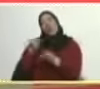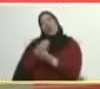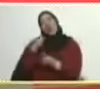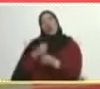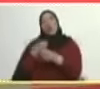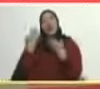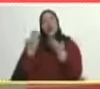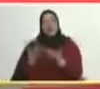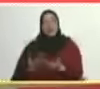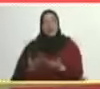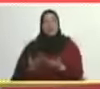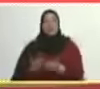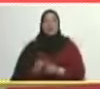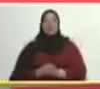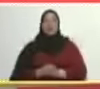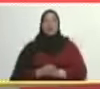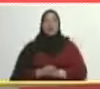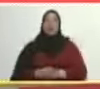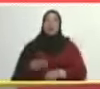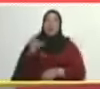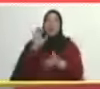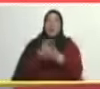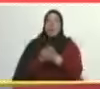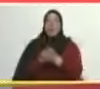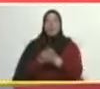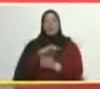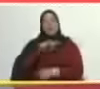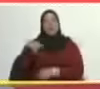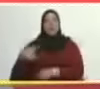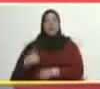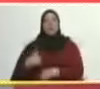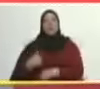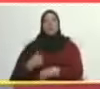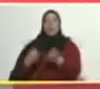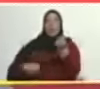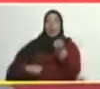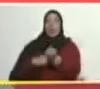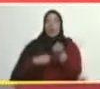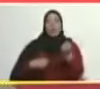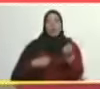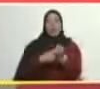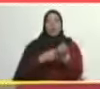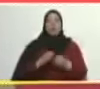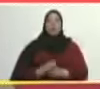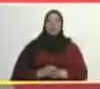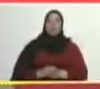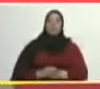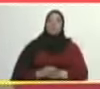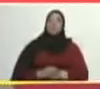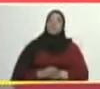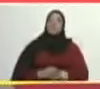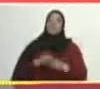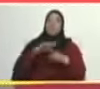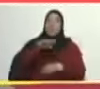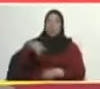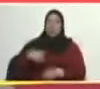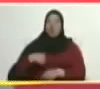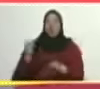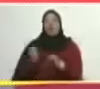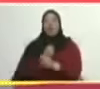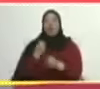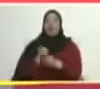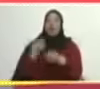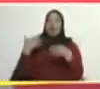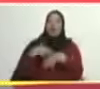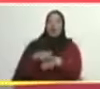Esta es la alianza de la solidaridad y de la cooperación, vencedora del pragmatismo egoísta que